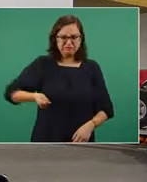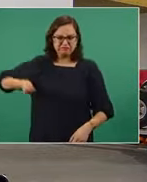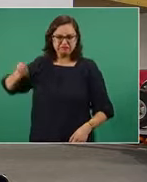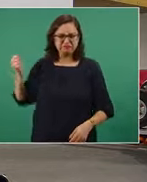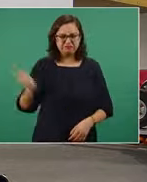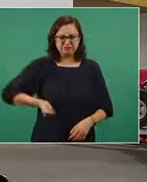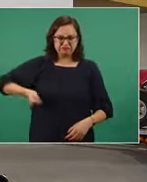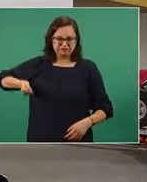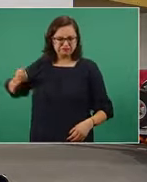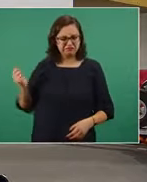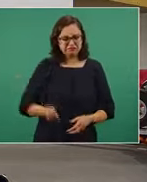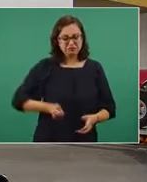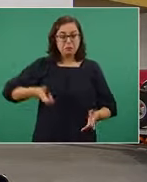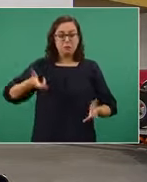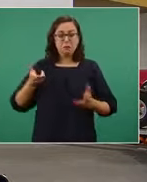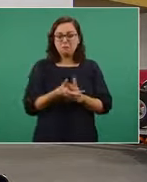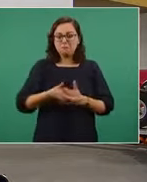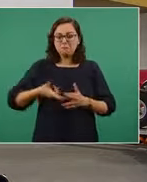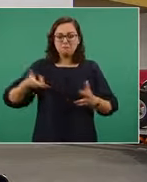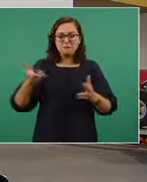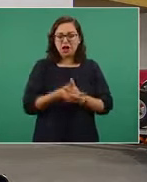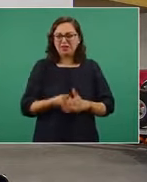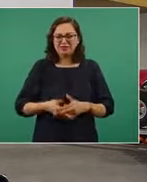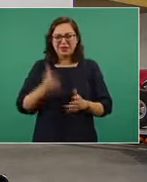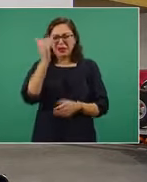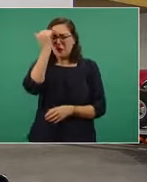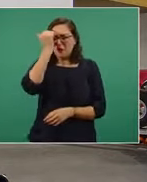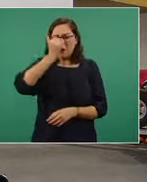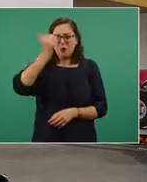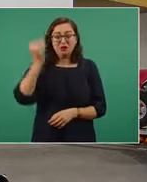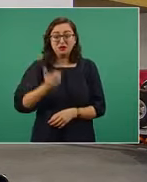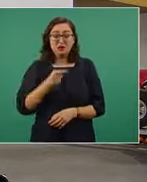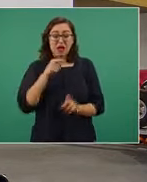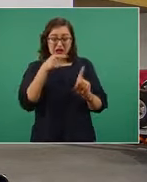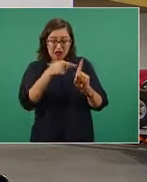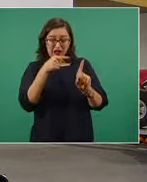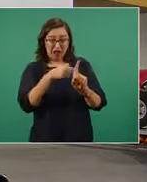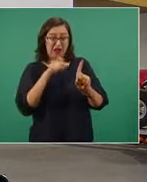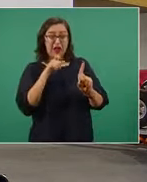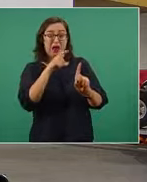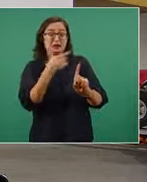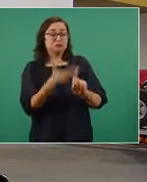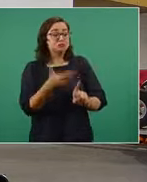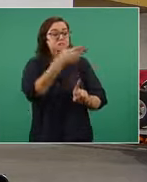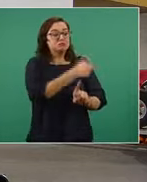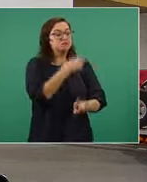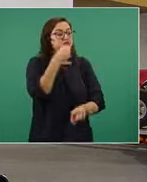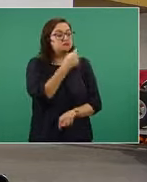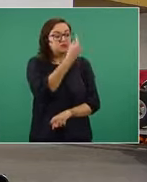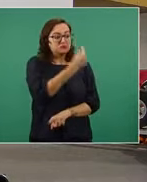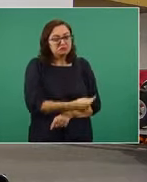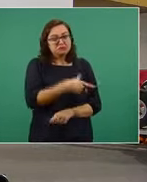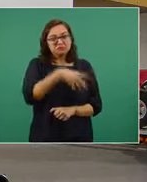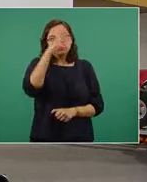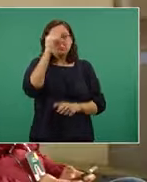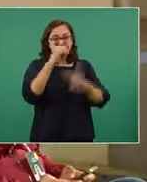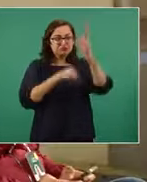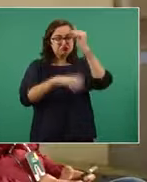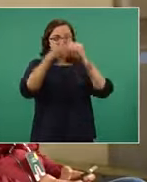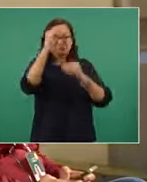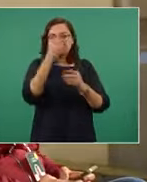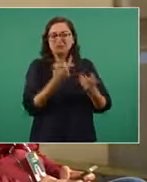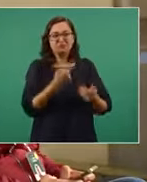a la vida y a la existencia de otros seres como un valor fundamental para generar una cultura de paz. La crueldad